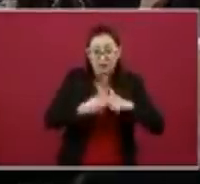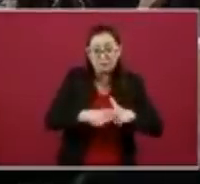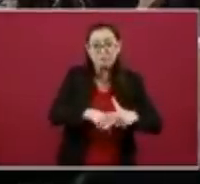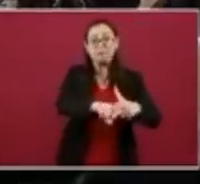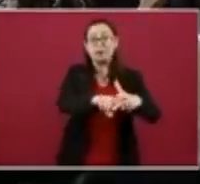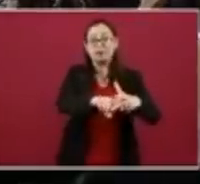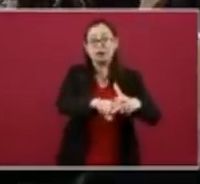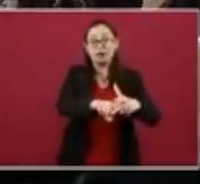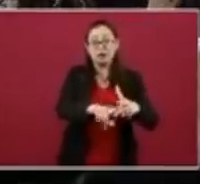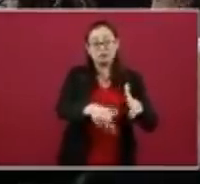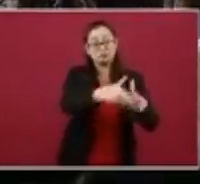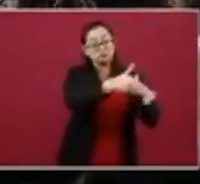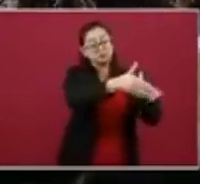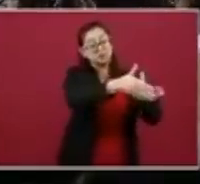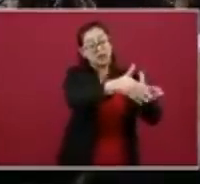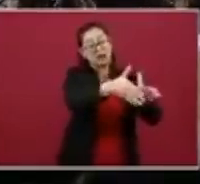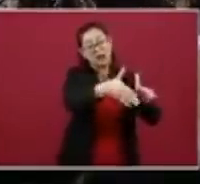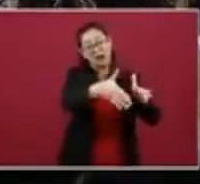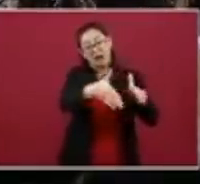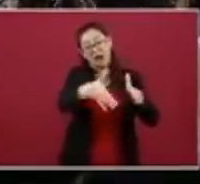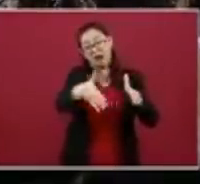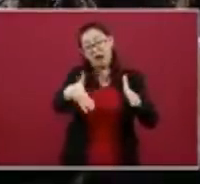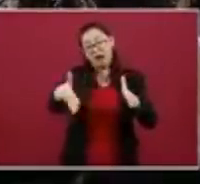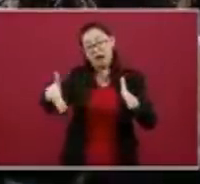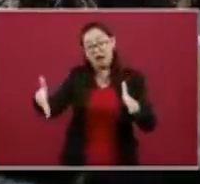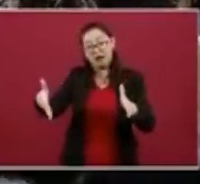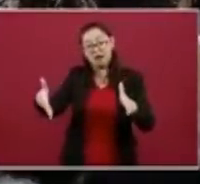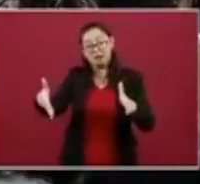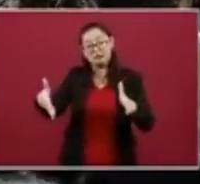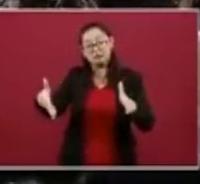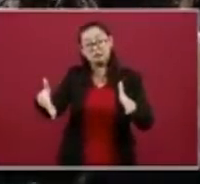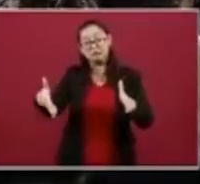es cuando se